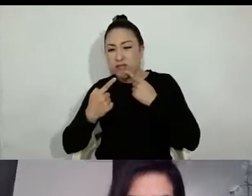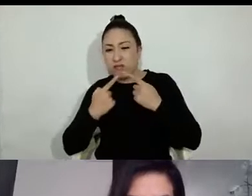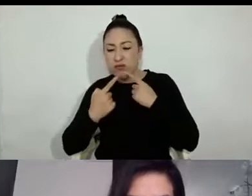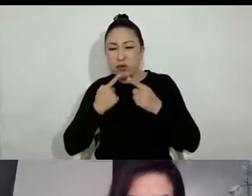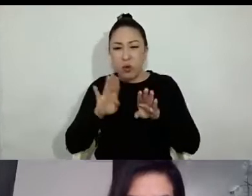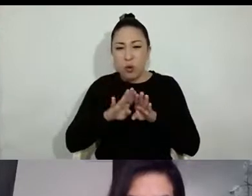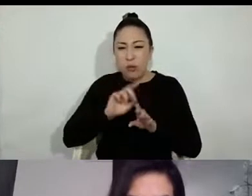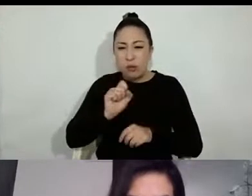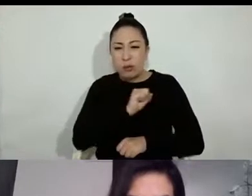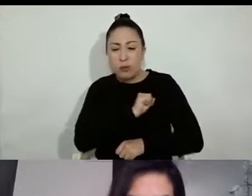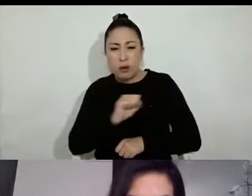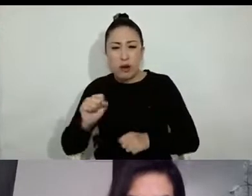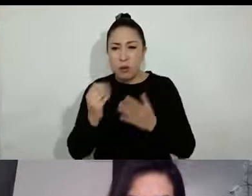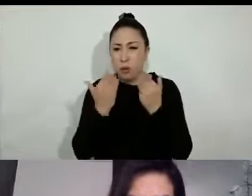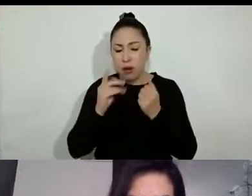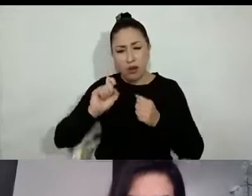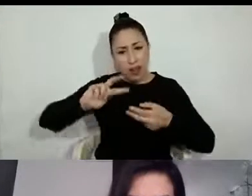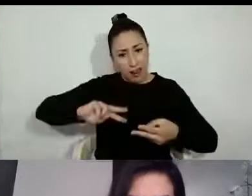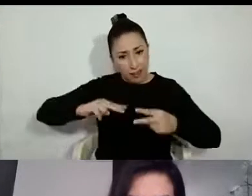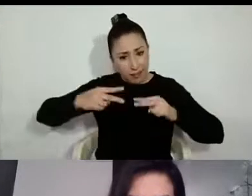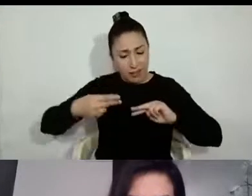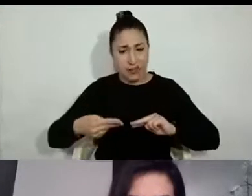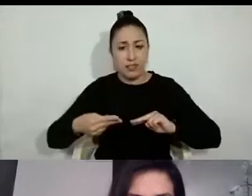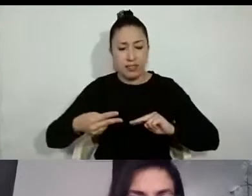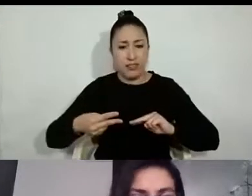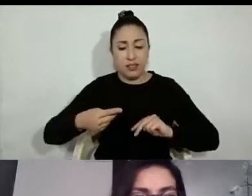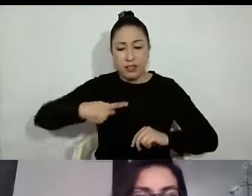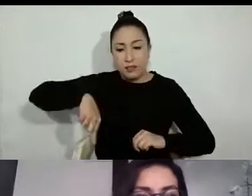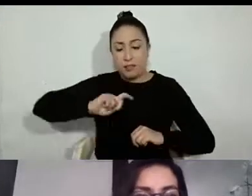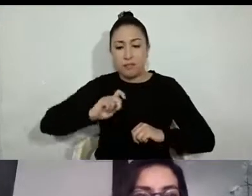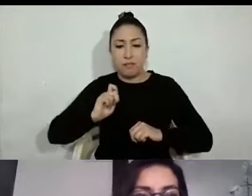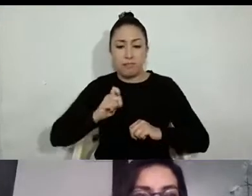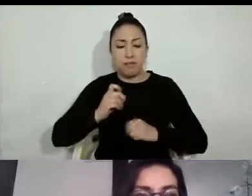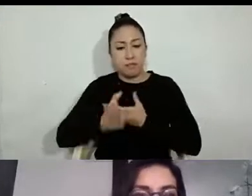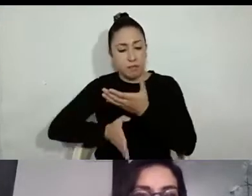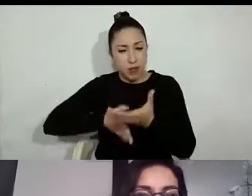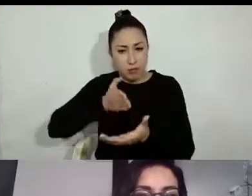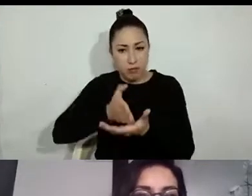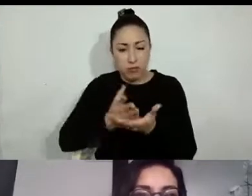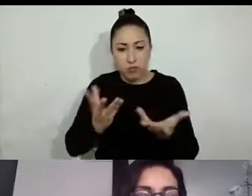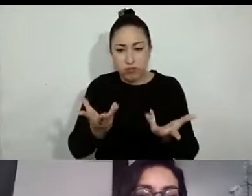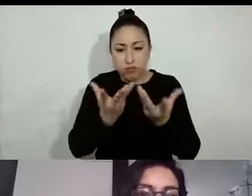ingresos, sino todo lo contrario. Vamos con una libertad, con una